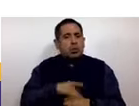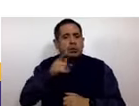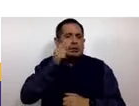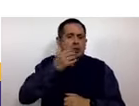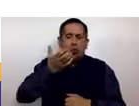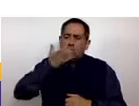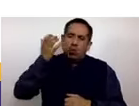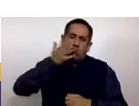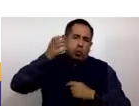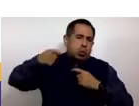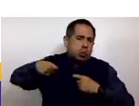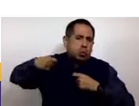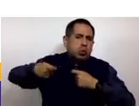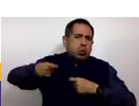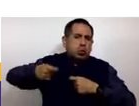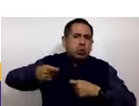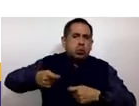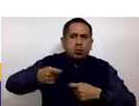tradición,